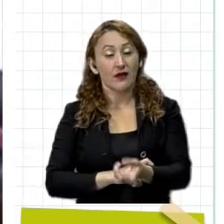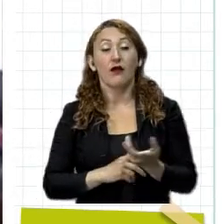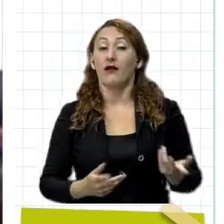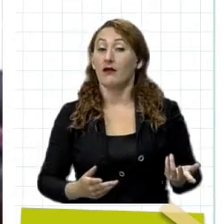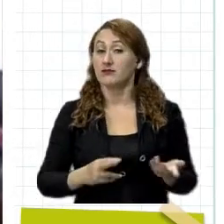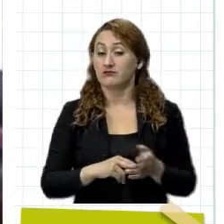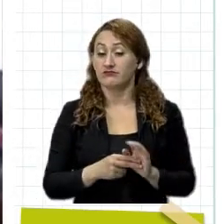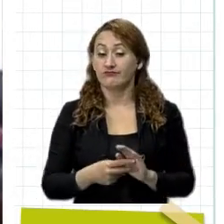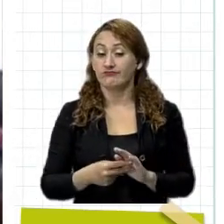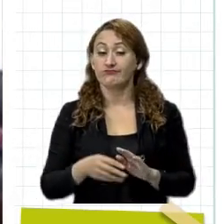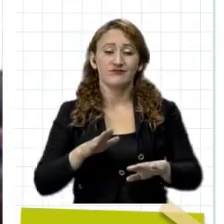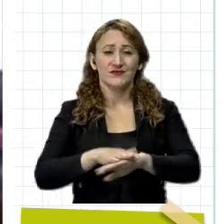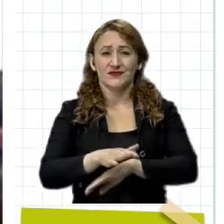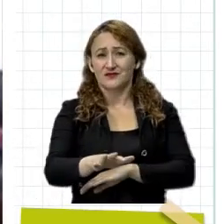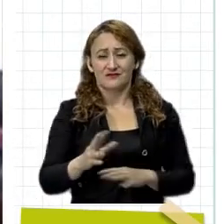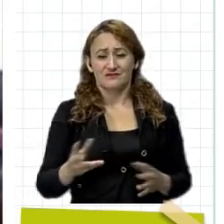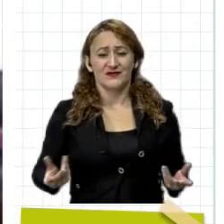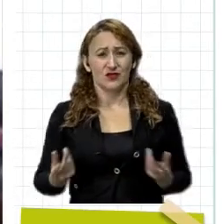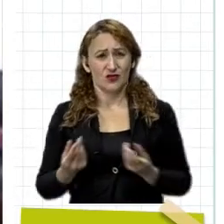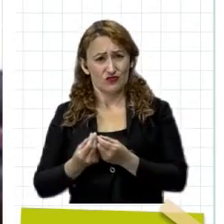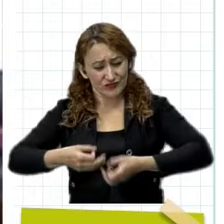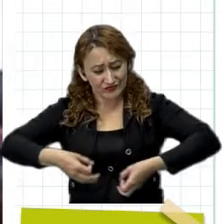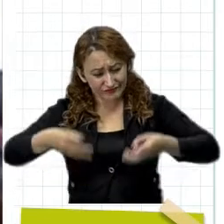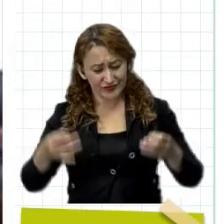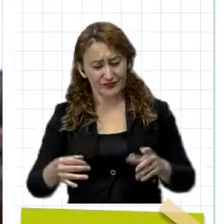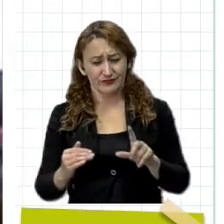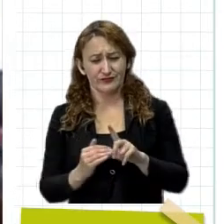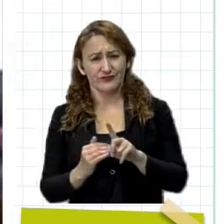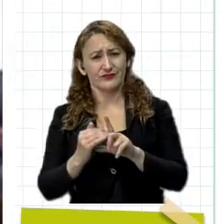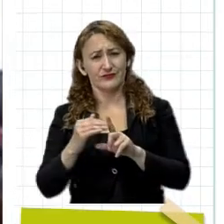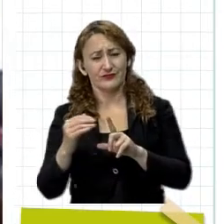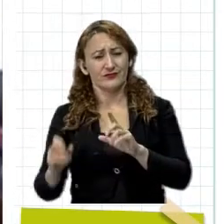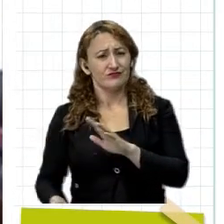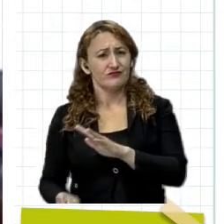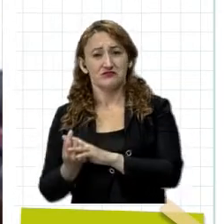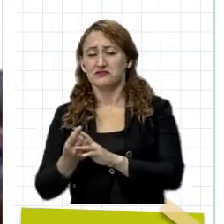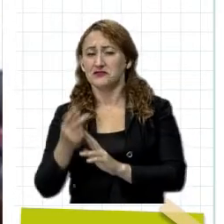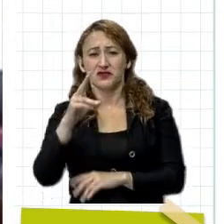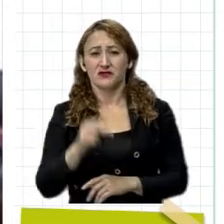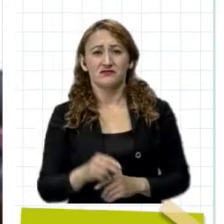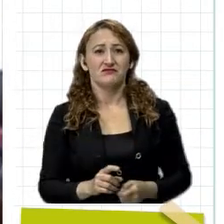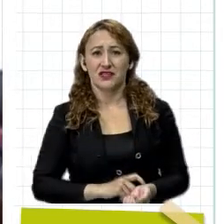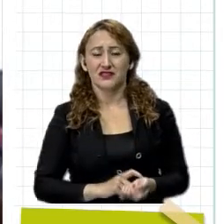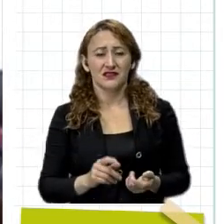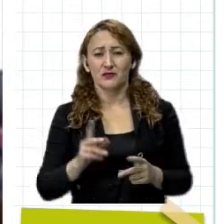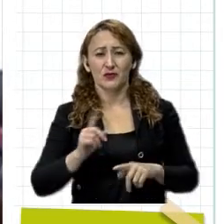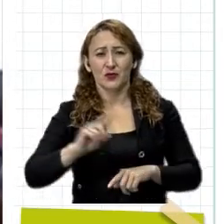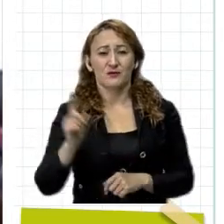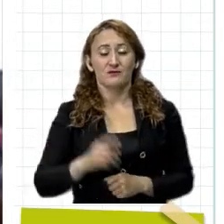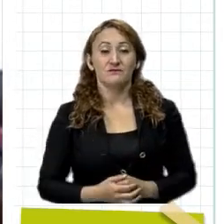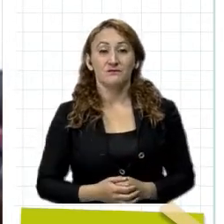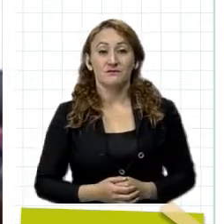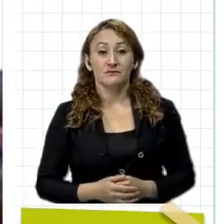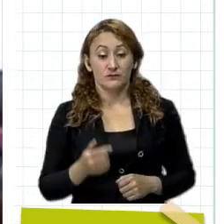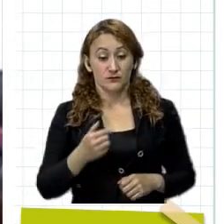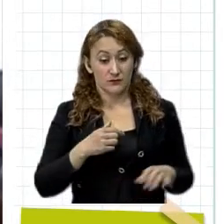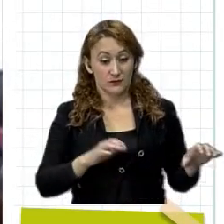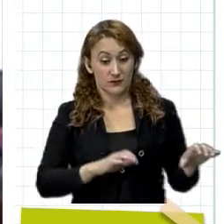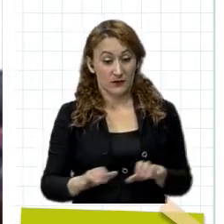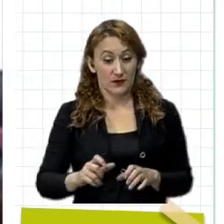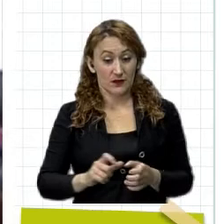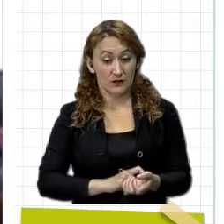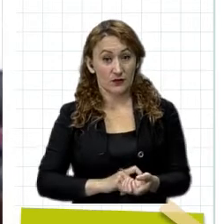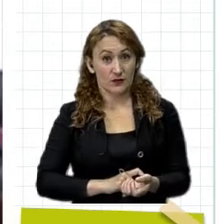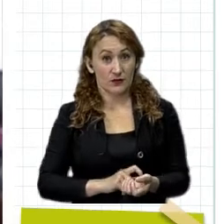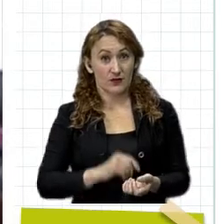se identifican con la clase de donde proceden, ni mucho menos con su raza. Las actitudes asumidas por mí y mi hermana Delia,